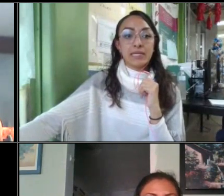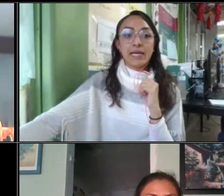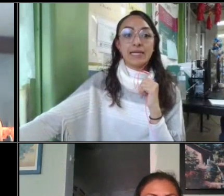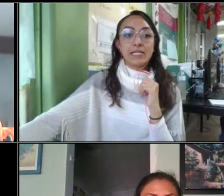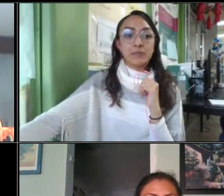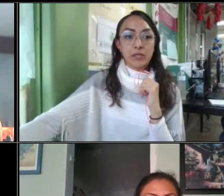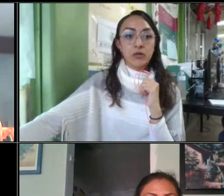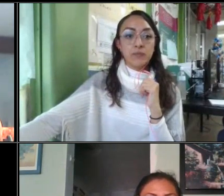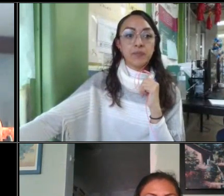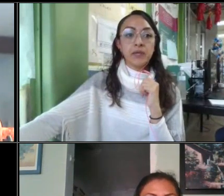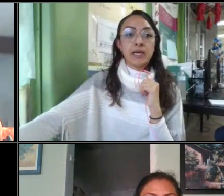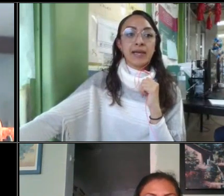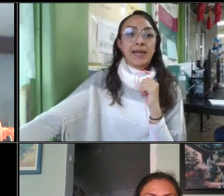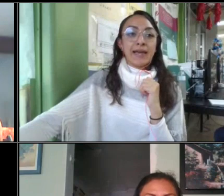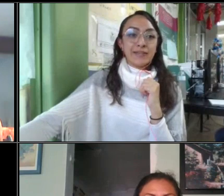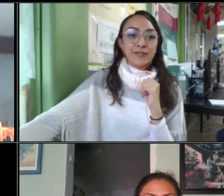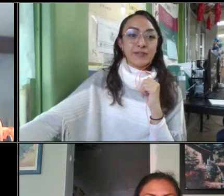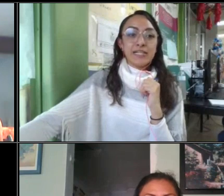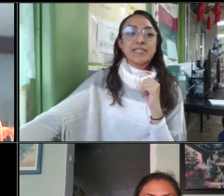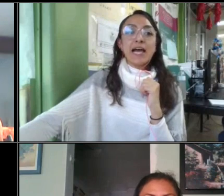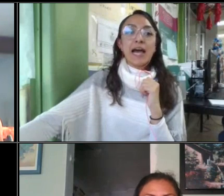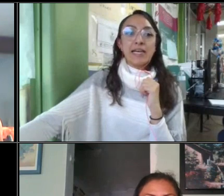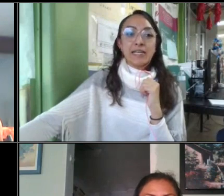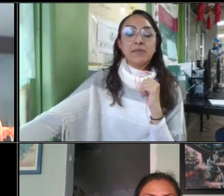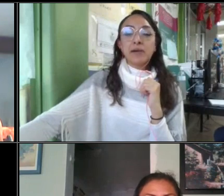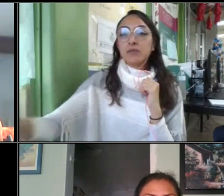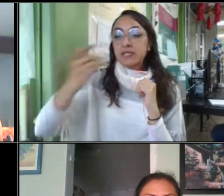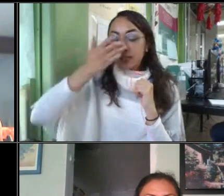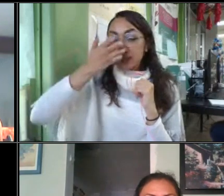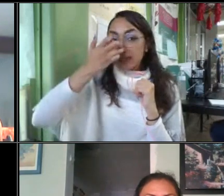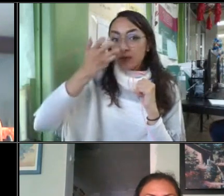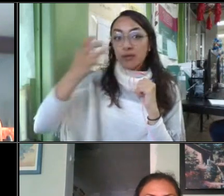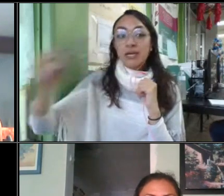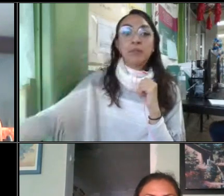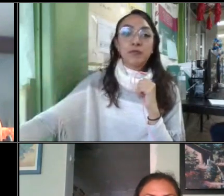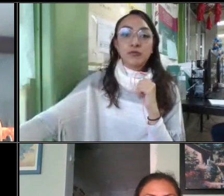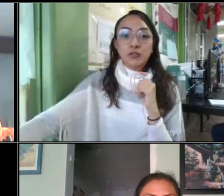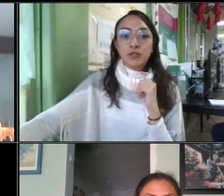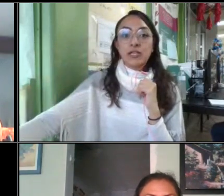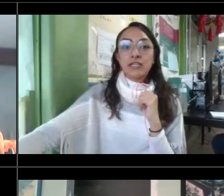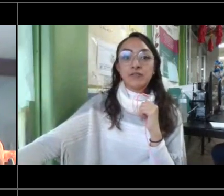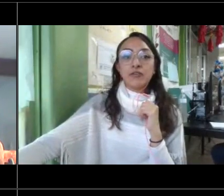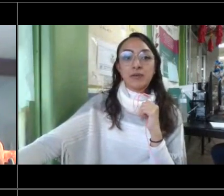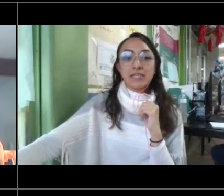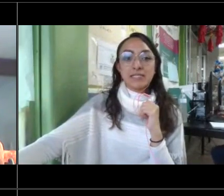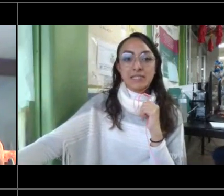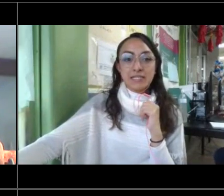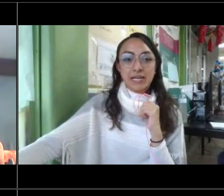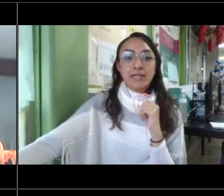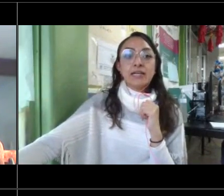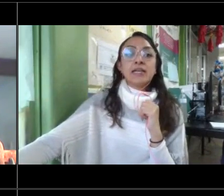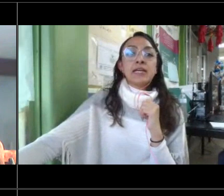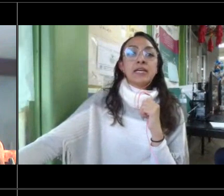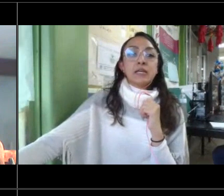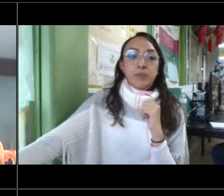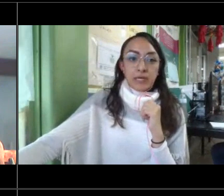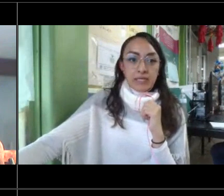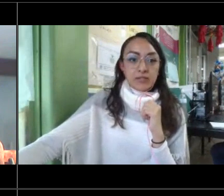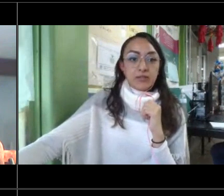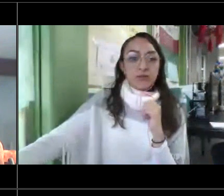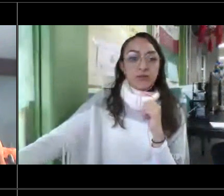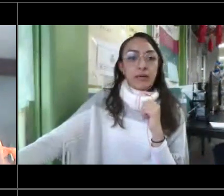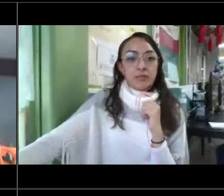categoría gramatical del español. Entonces, ahí vamos entendiendo que funcionan de forma distinta